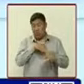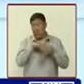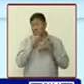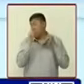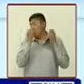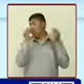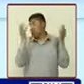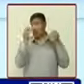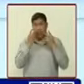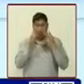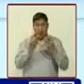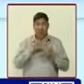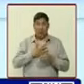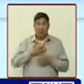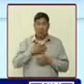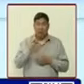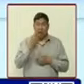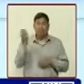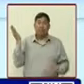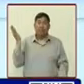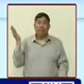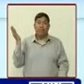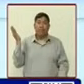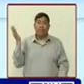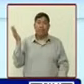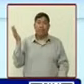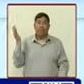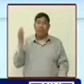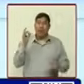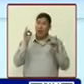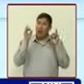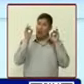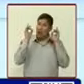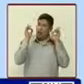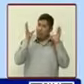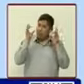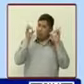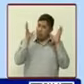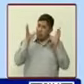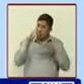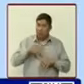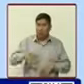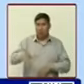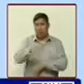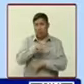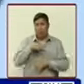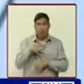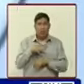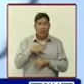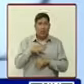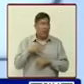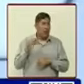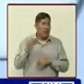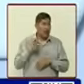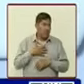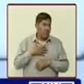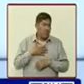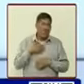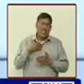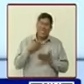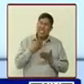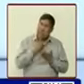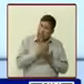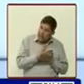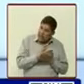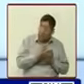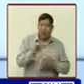que esto provocó. Ahí estamos viendo algunas imágenes. Mire el agua que invadió todo prácticamente en la zona. Justo yo pude llegar al canal,